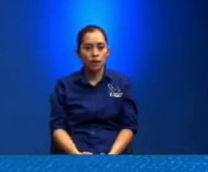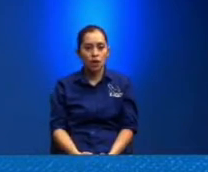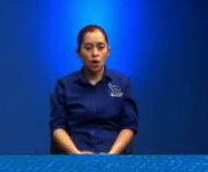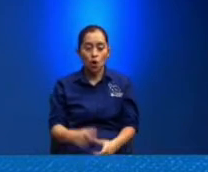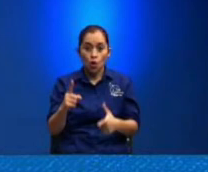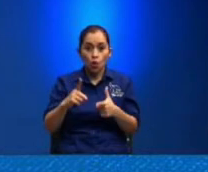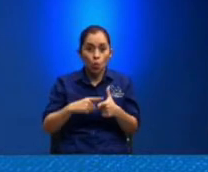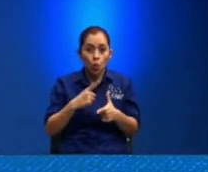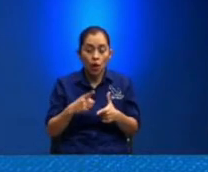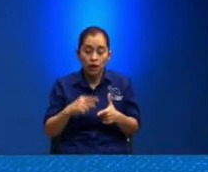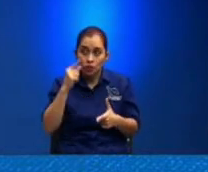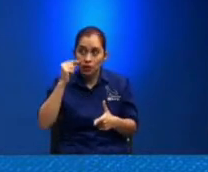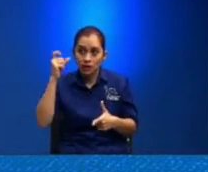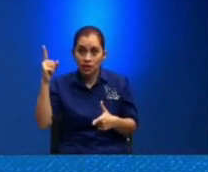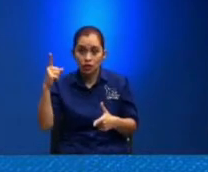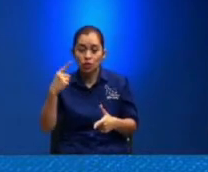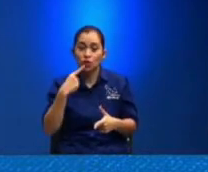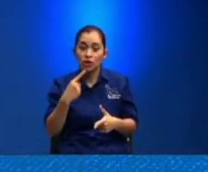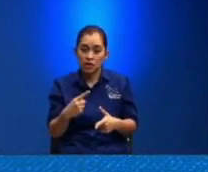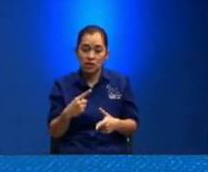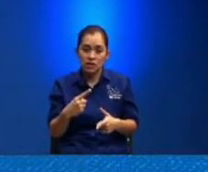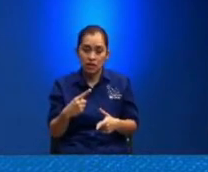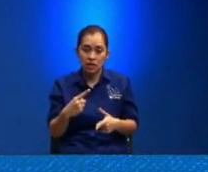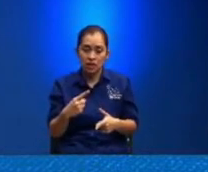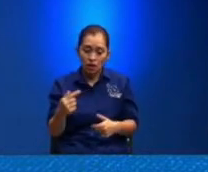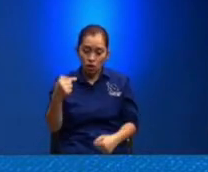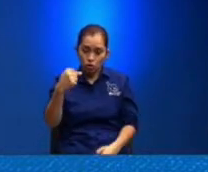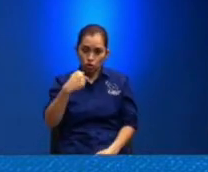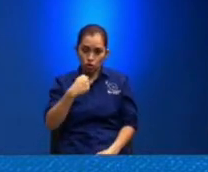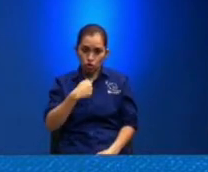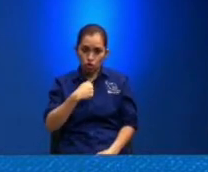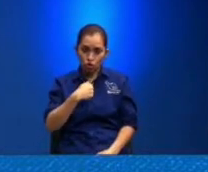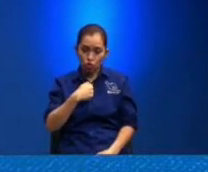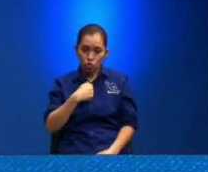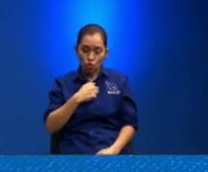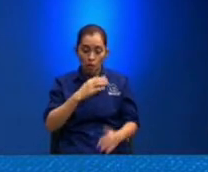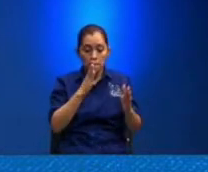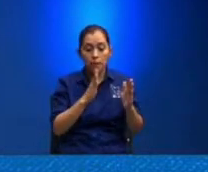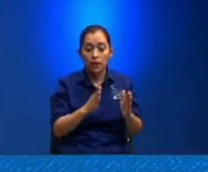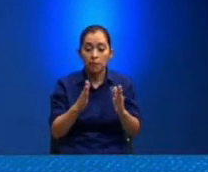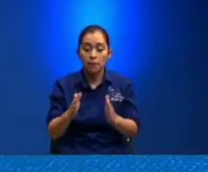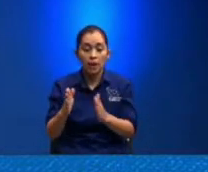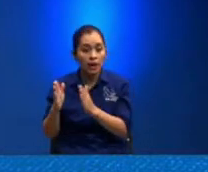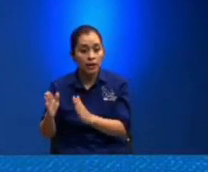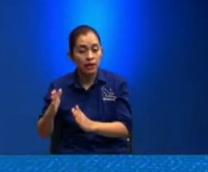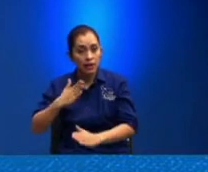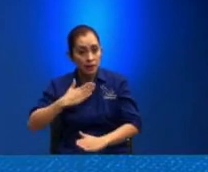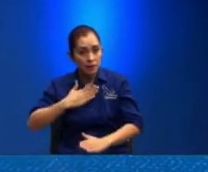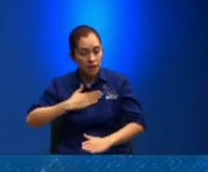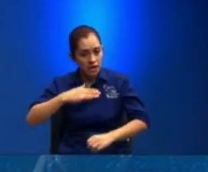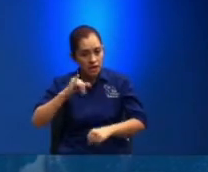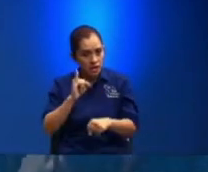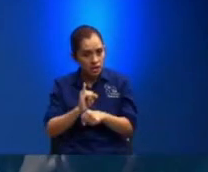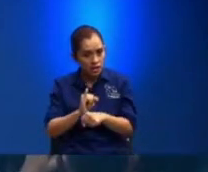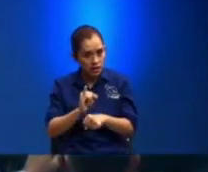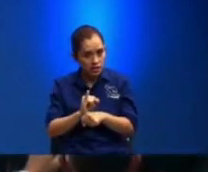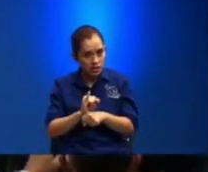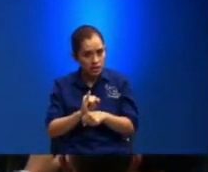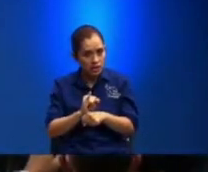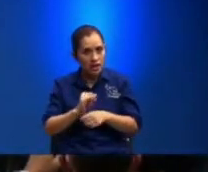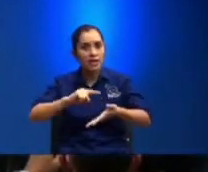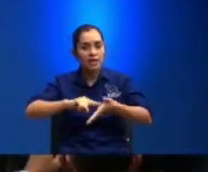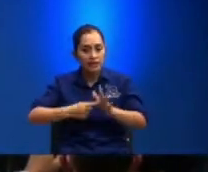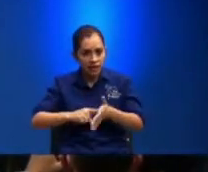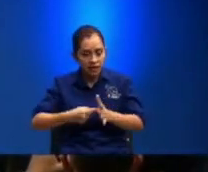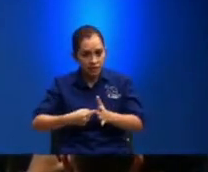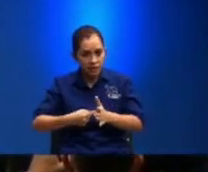está diciendo yo edificaré a los míos que yo voy a sacar de algunas situaciones